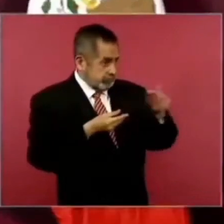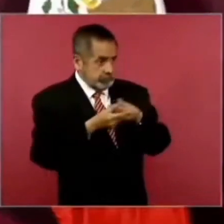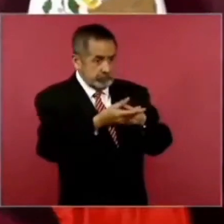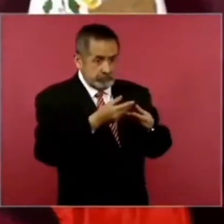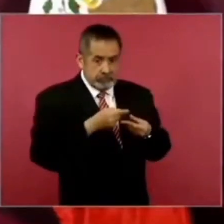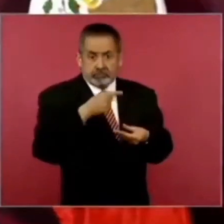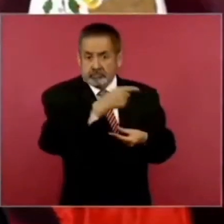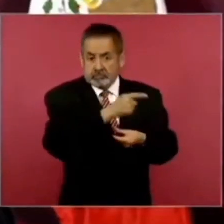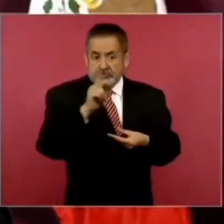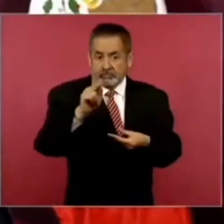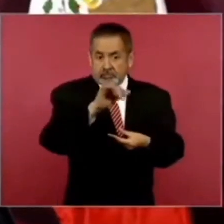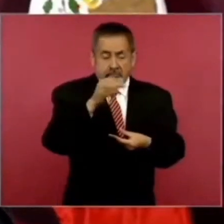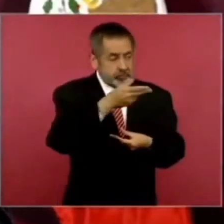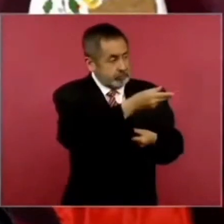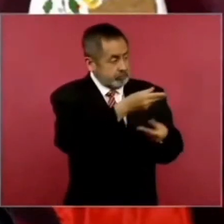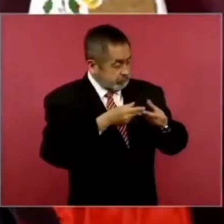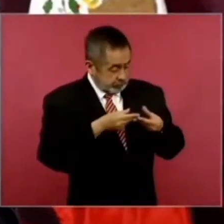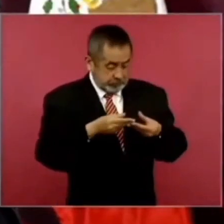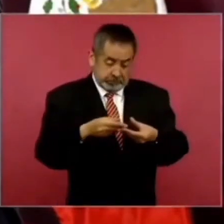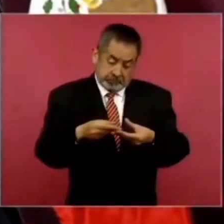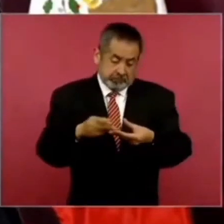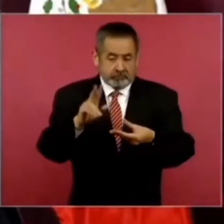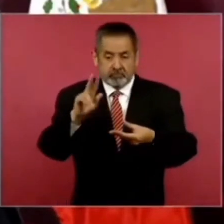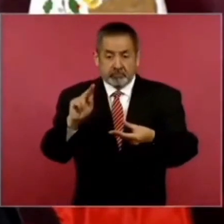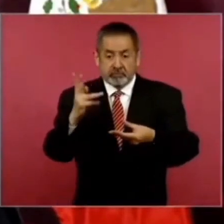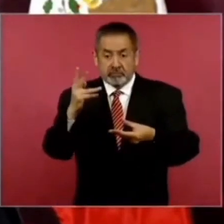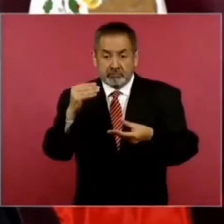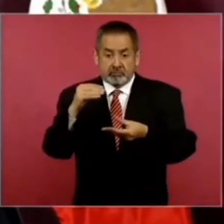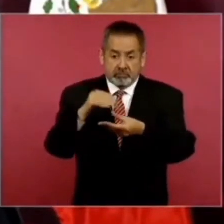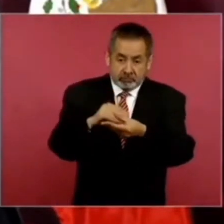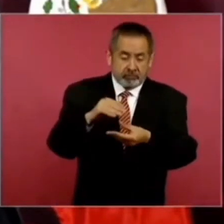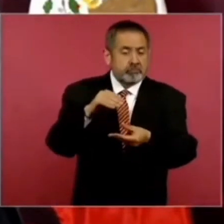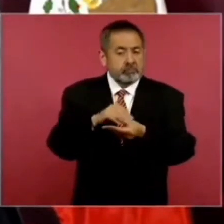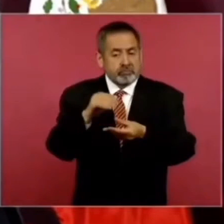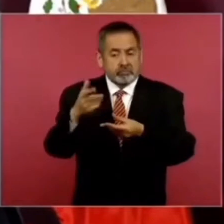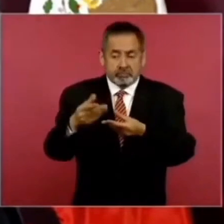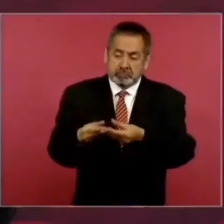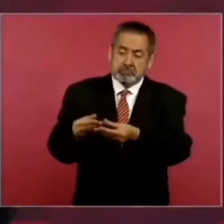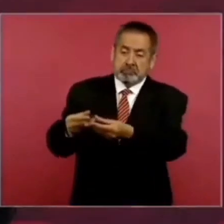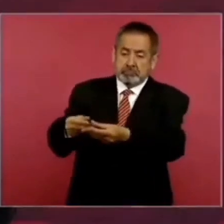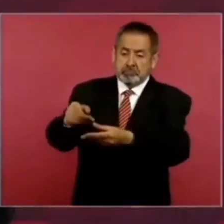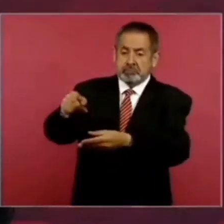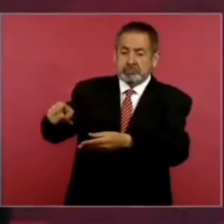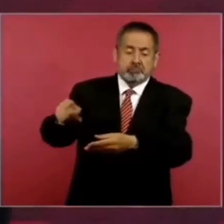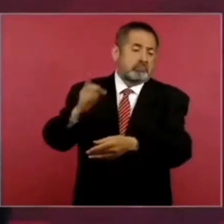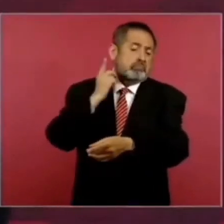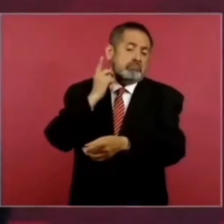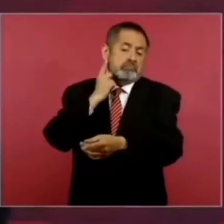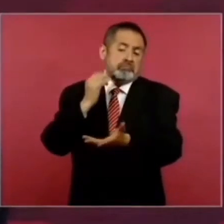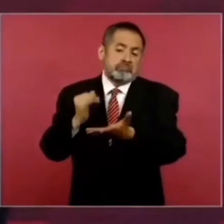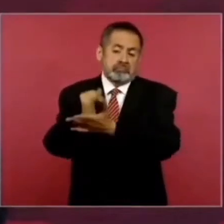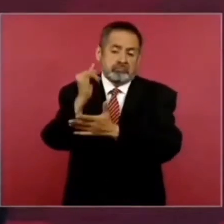Poder Legislativo, 84 mil millones de pesos. Y